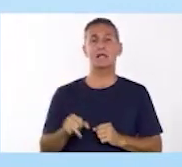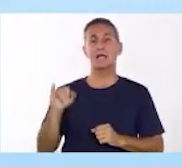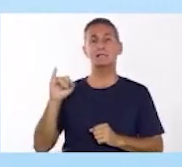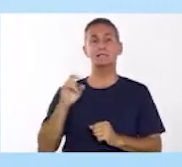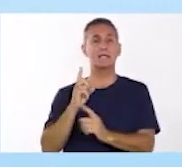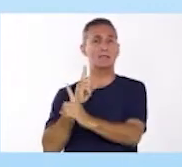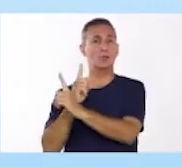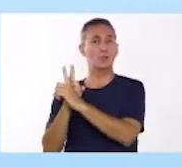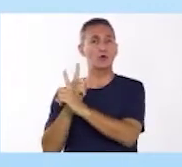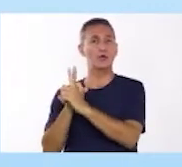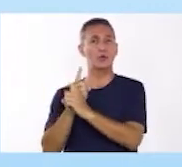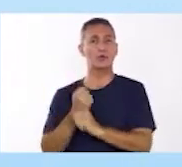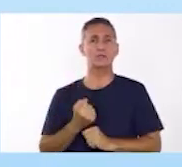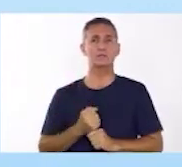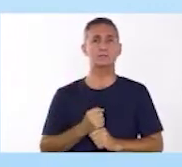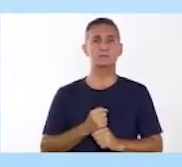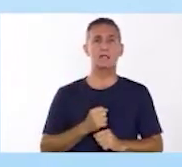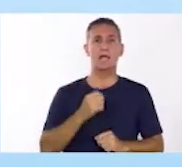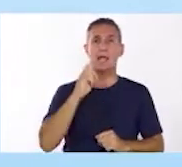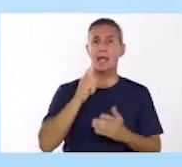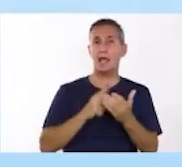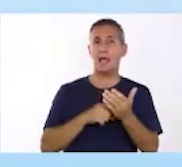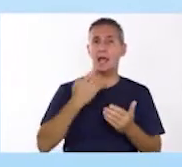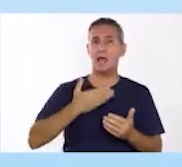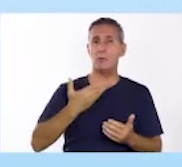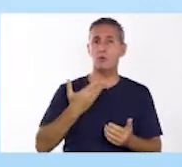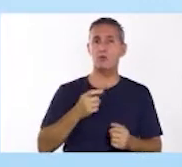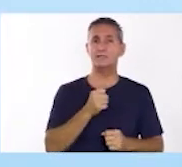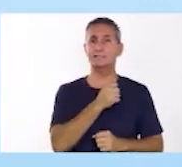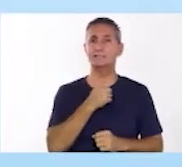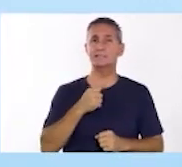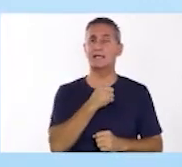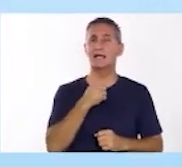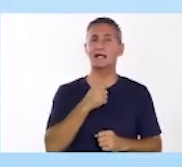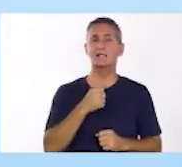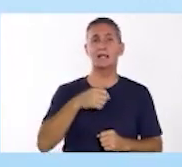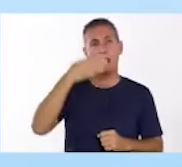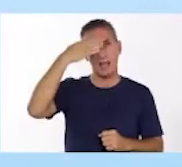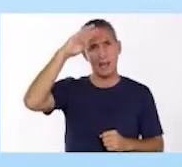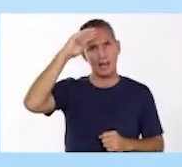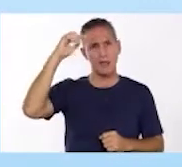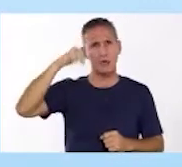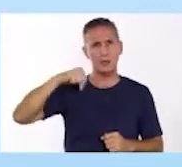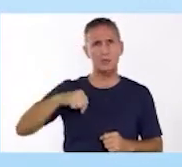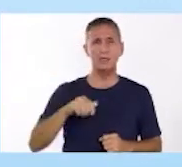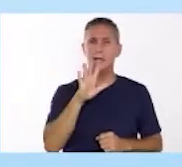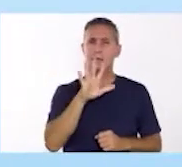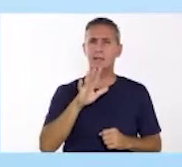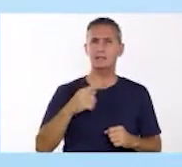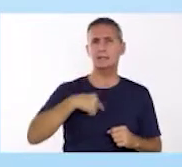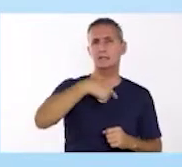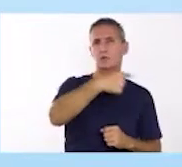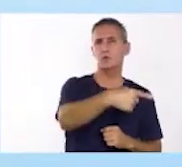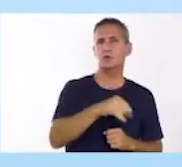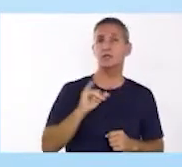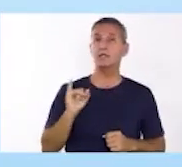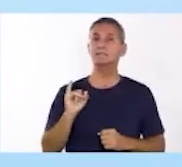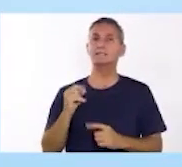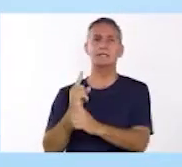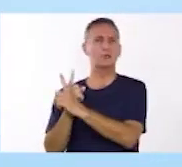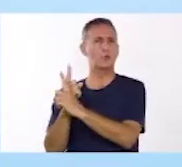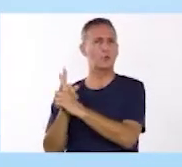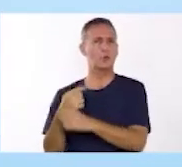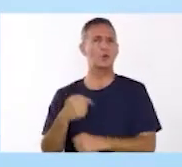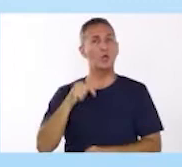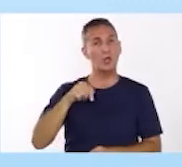por encuentro. La poesía cantada en la Cuba actual, quinto regular y séptimo por